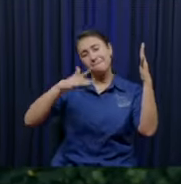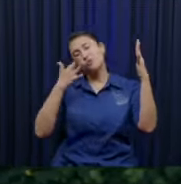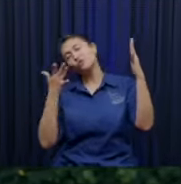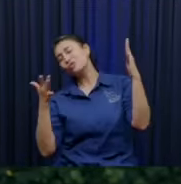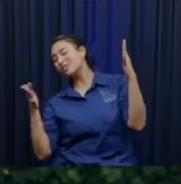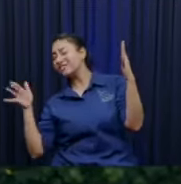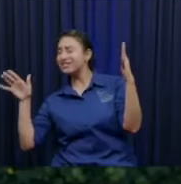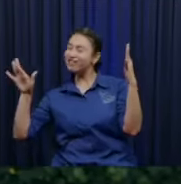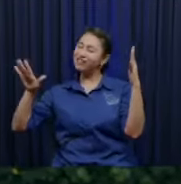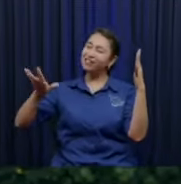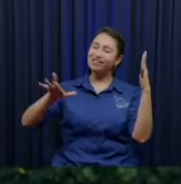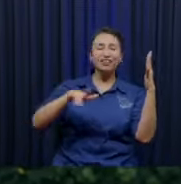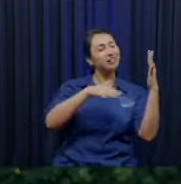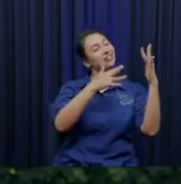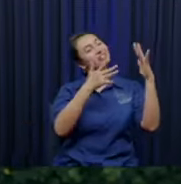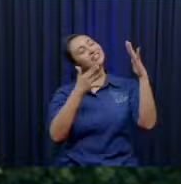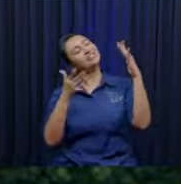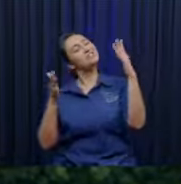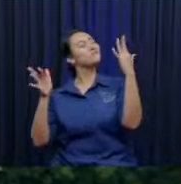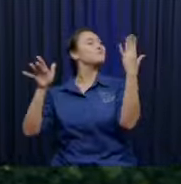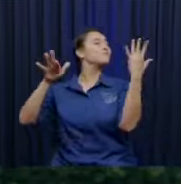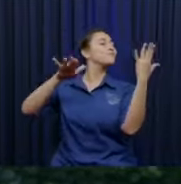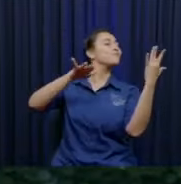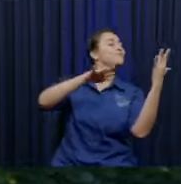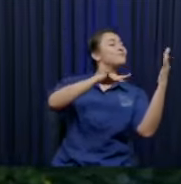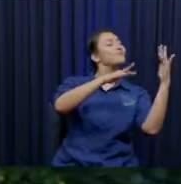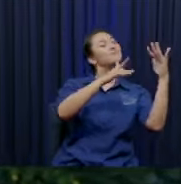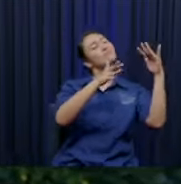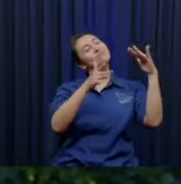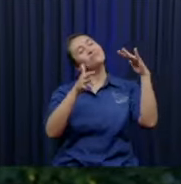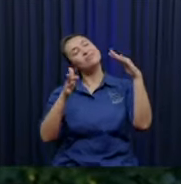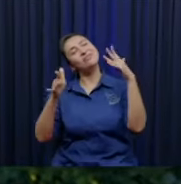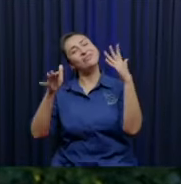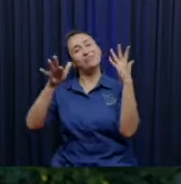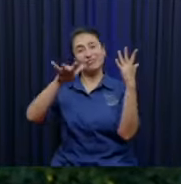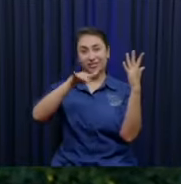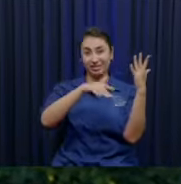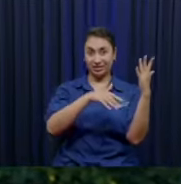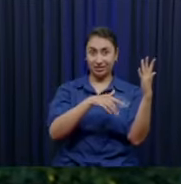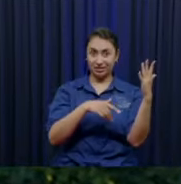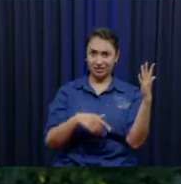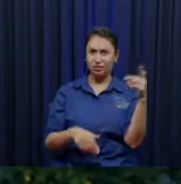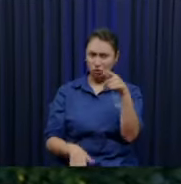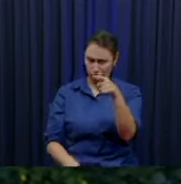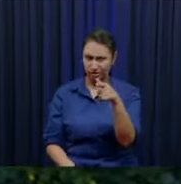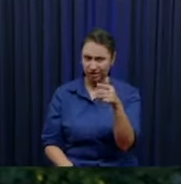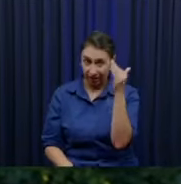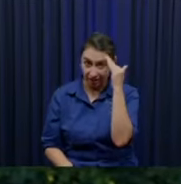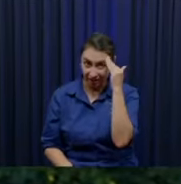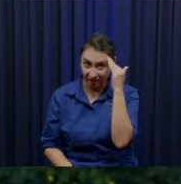Pero si les ponen música clásica, se acercan a la bocina. ¿Usted no ha leído eso?